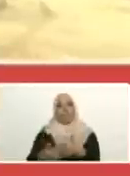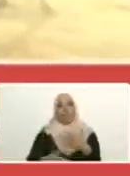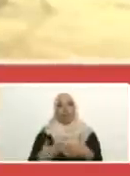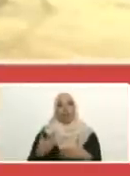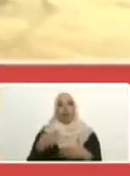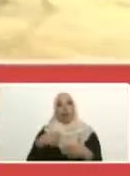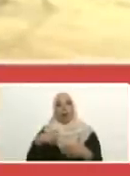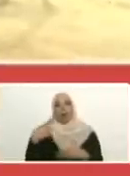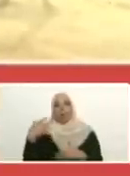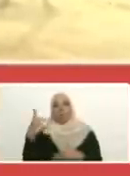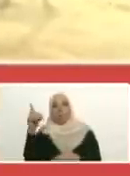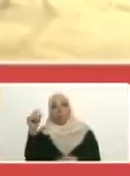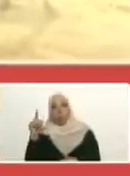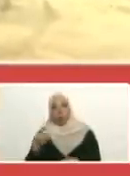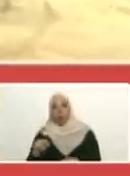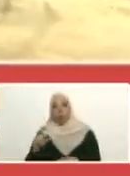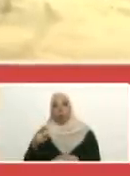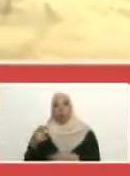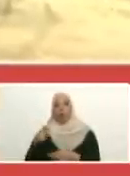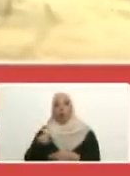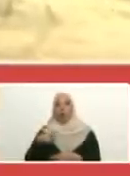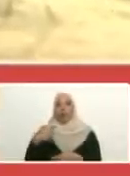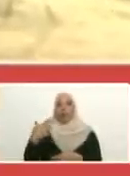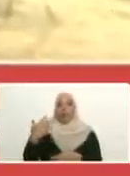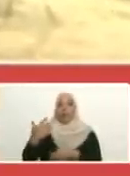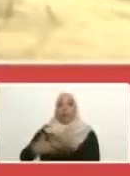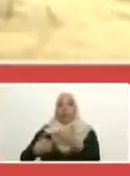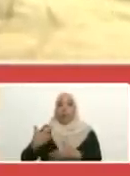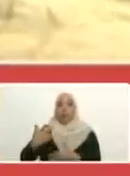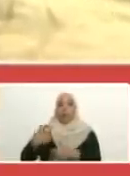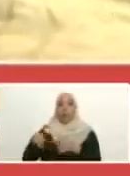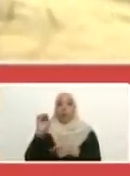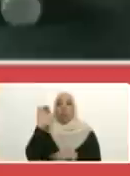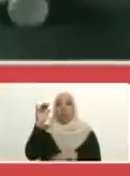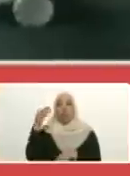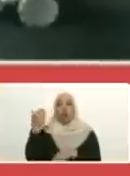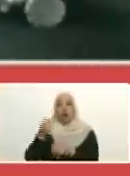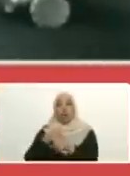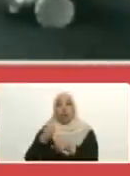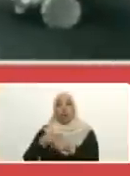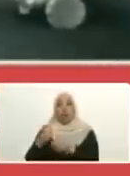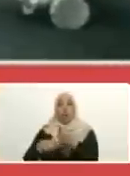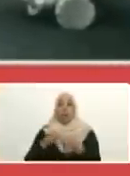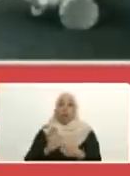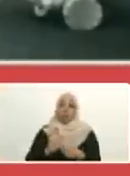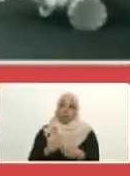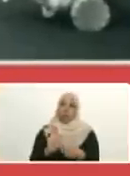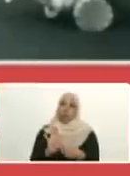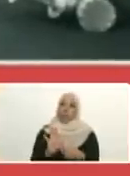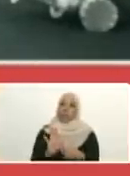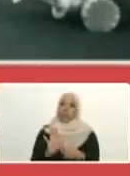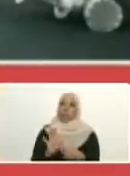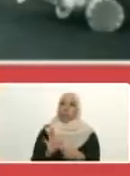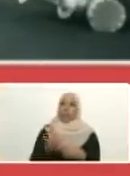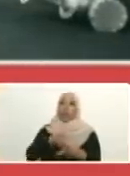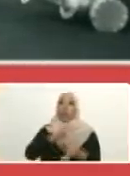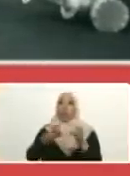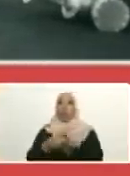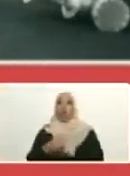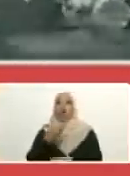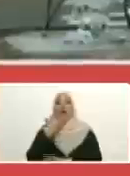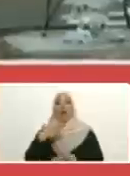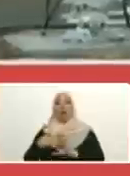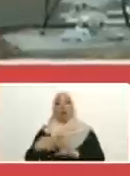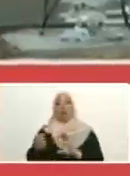mucho. Se puede con poco hacer muchísimo. Y aquí lo estamos demostrando. Y esta macolla se transforma en un ejemplo,